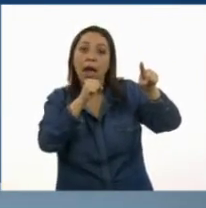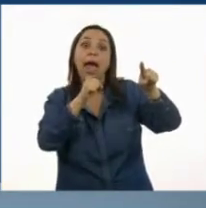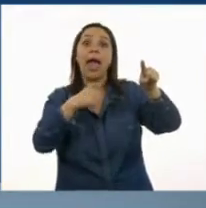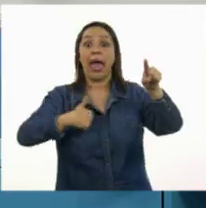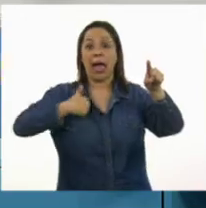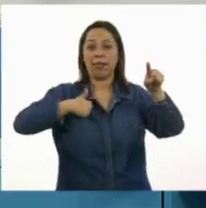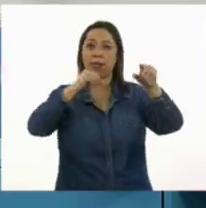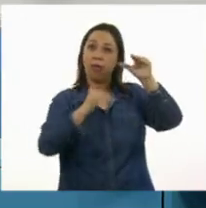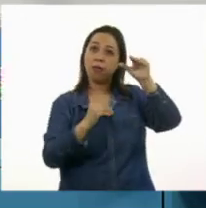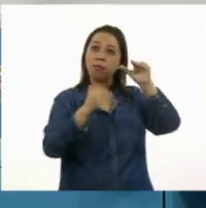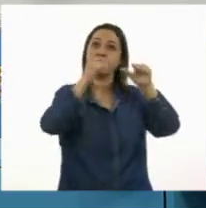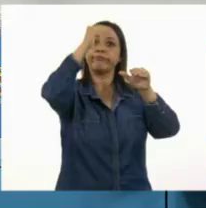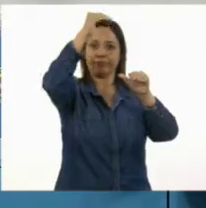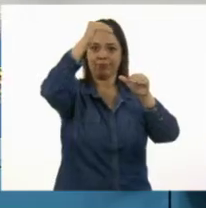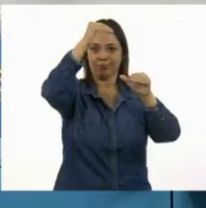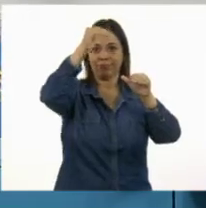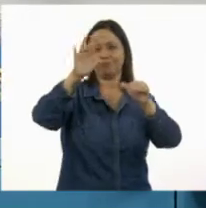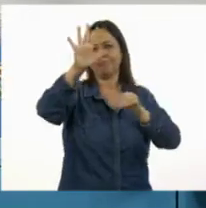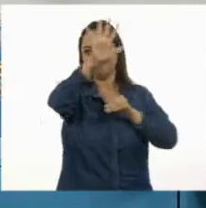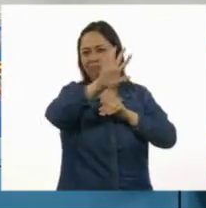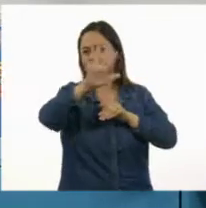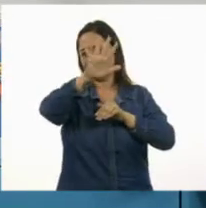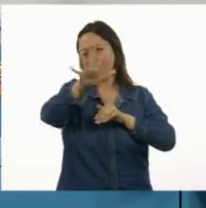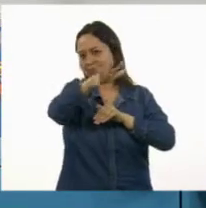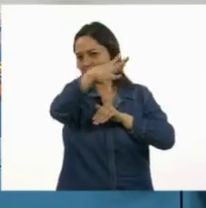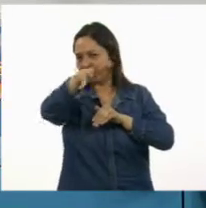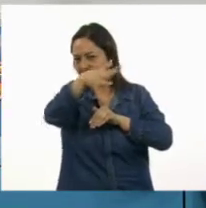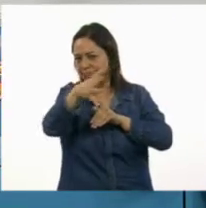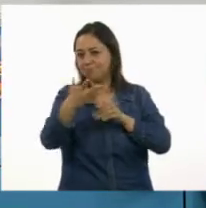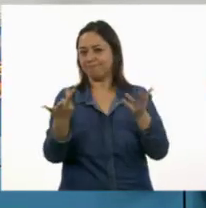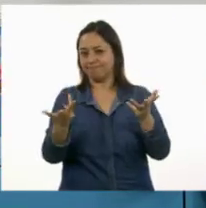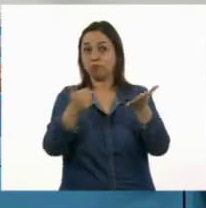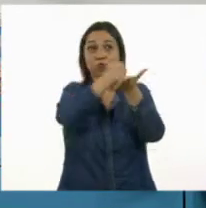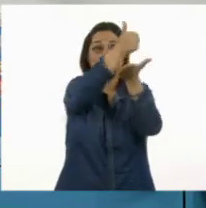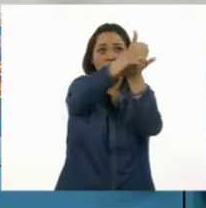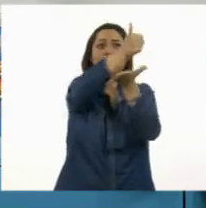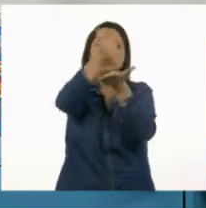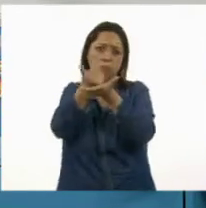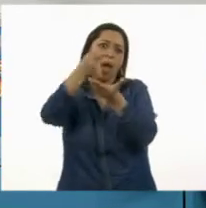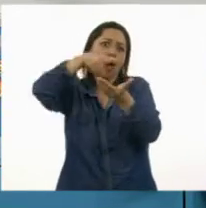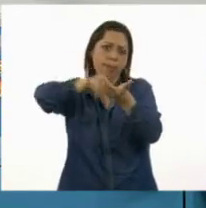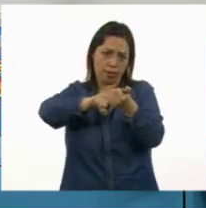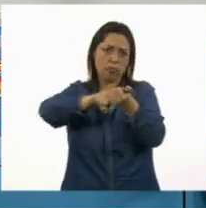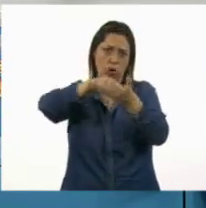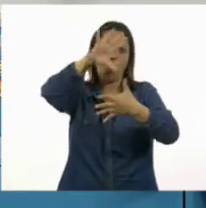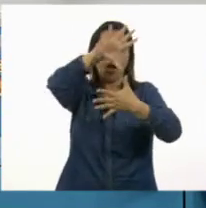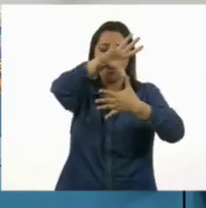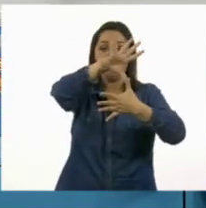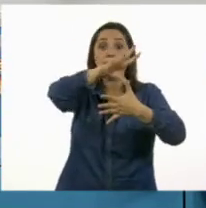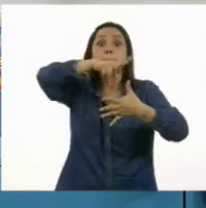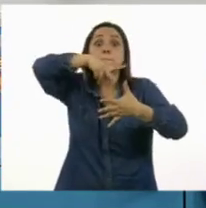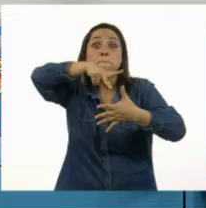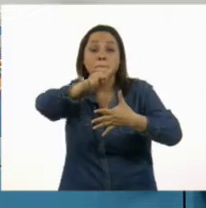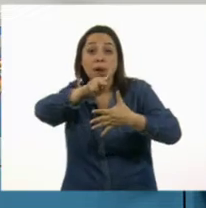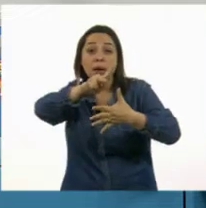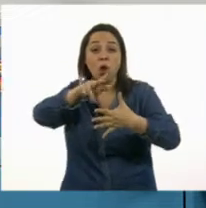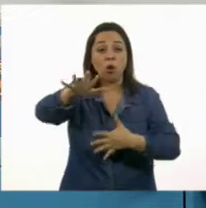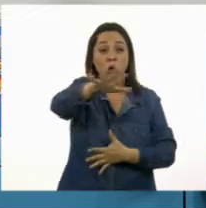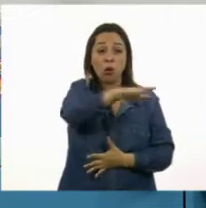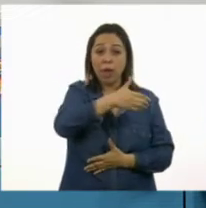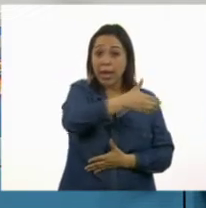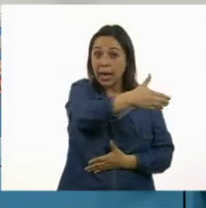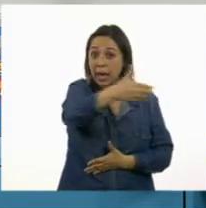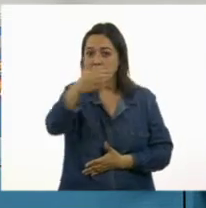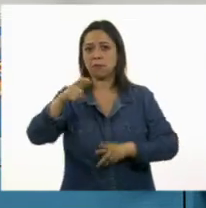templada. Como ven, ambas ciudades se encuentran en el continente americano, pero sus climas son